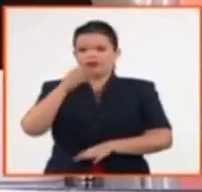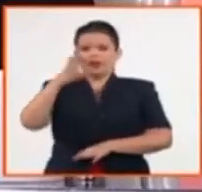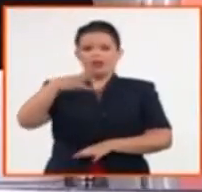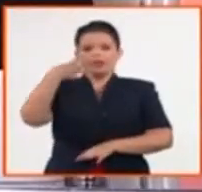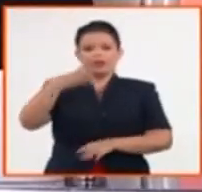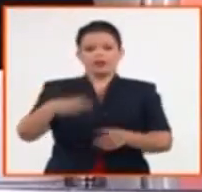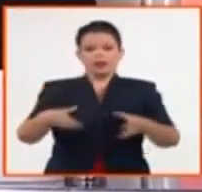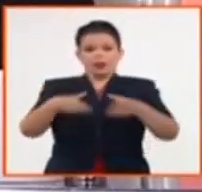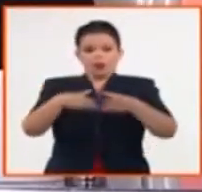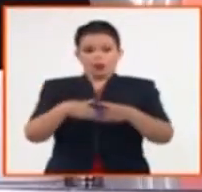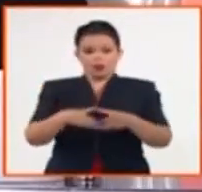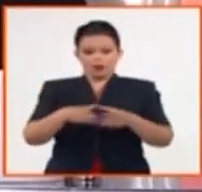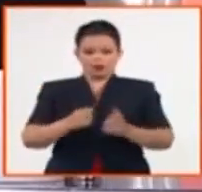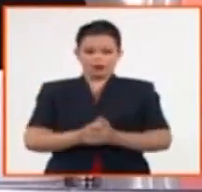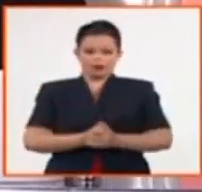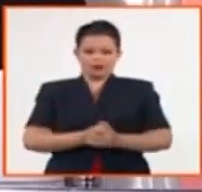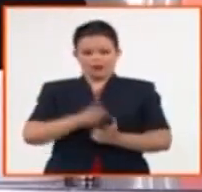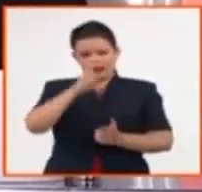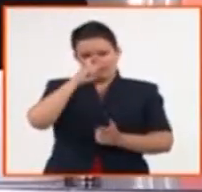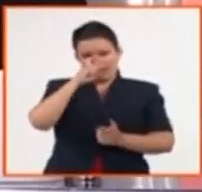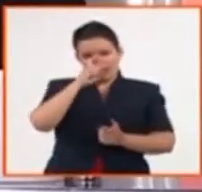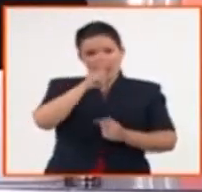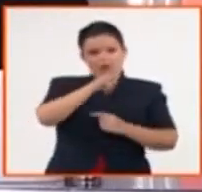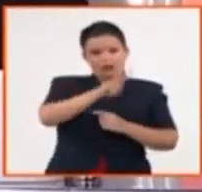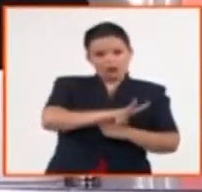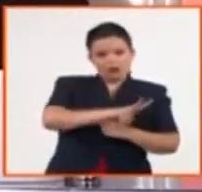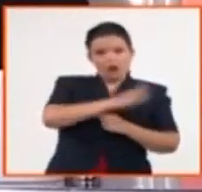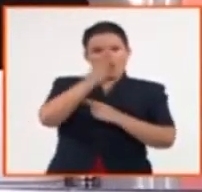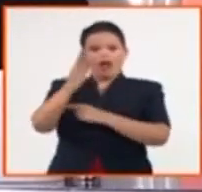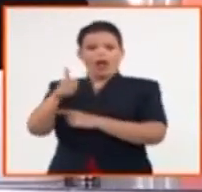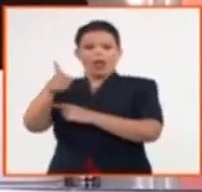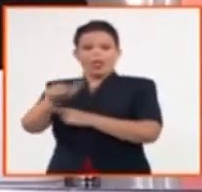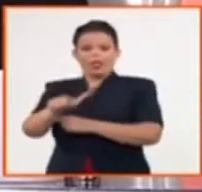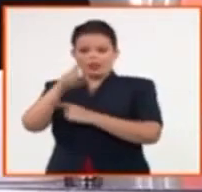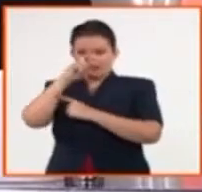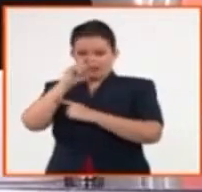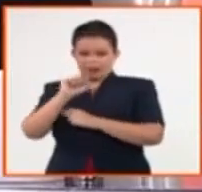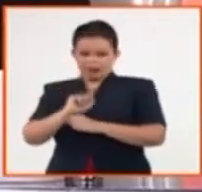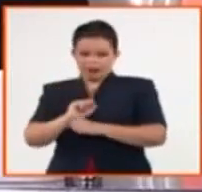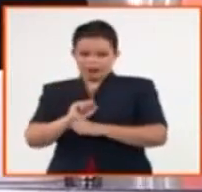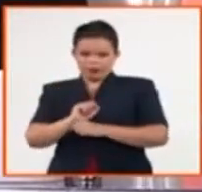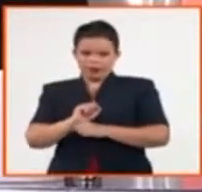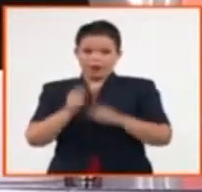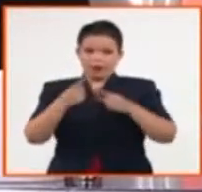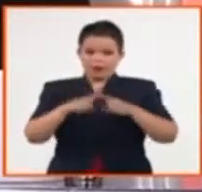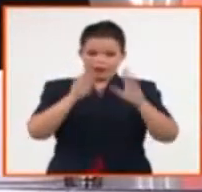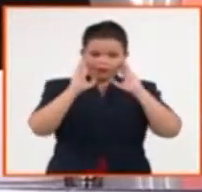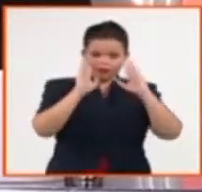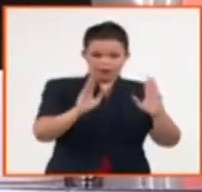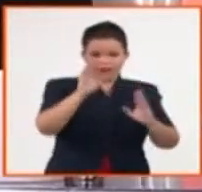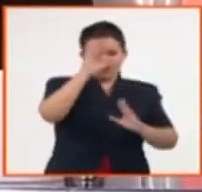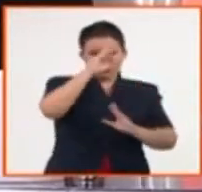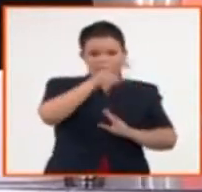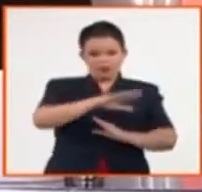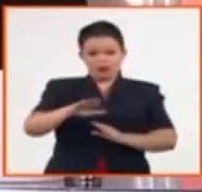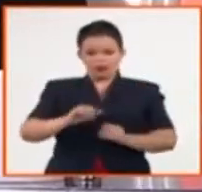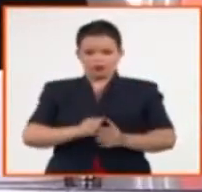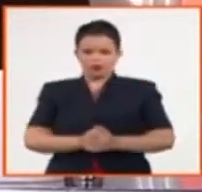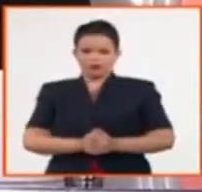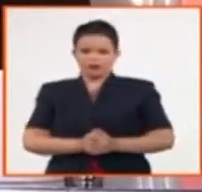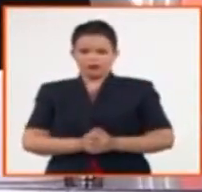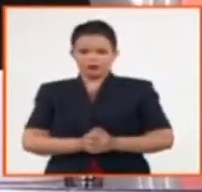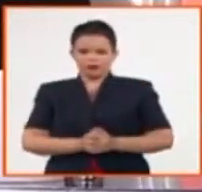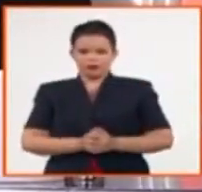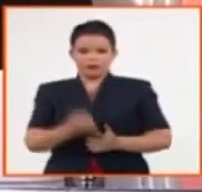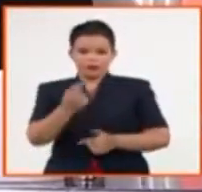10 años, pero bueno, estamos brindando nuestros círculos infantiles. Se priorizó la vacunación a los estudiantes que son matrículas del Sistema Nacional de